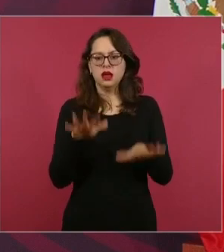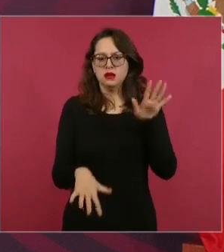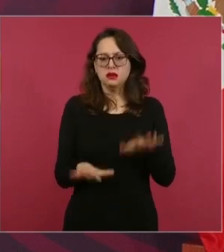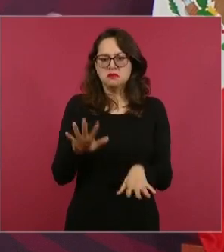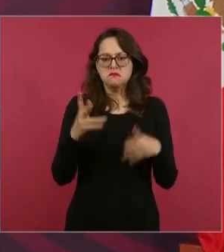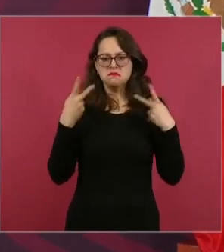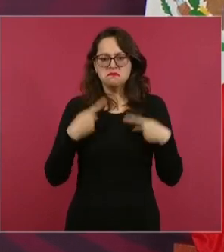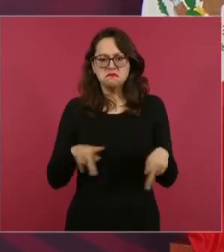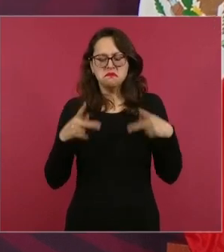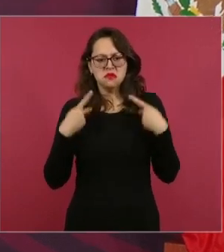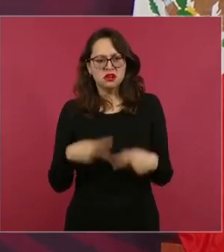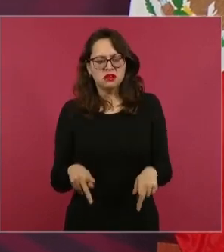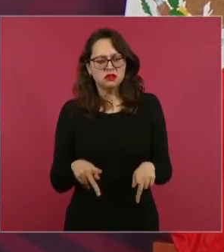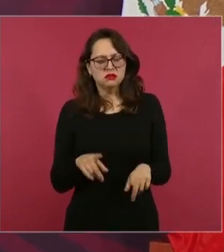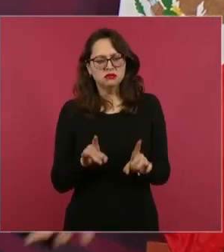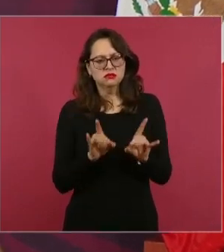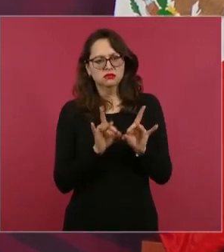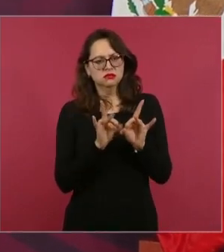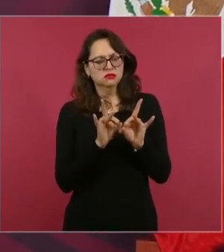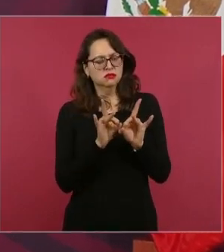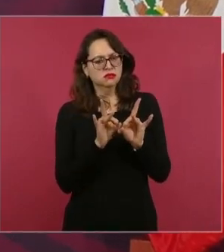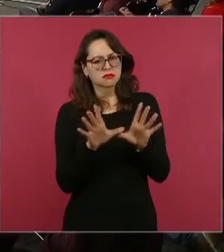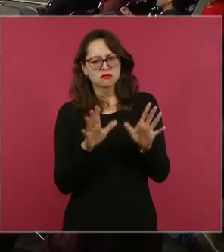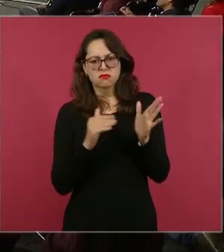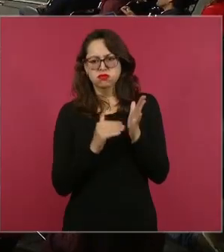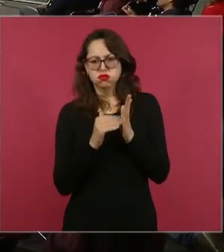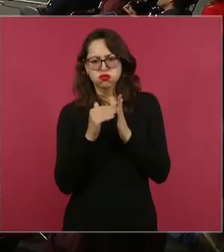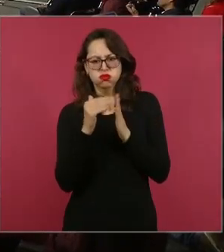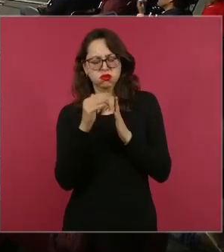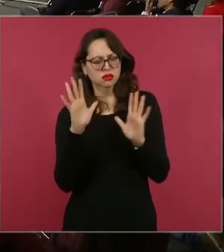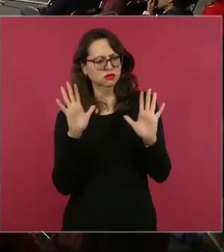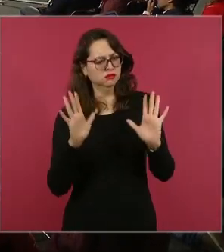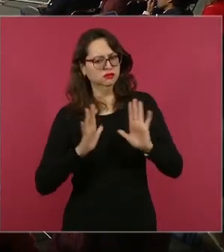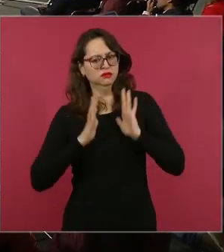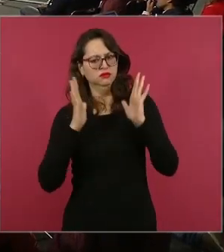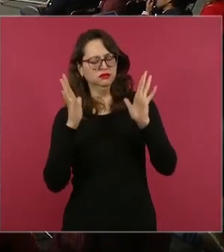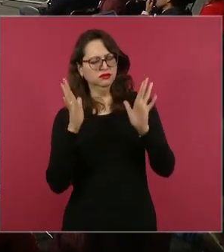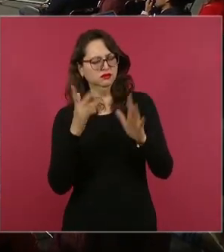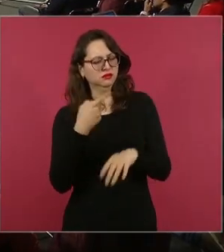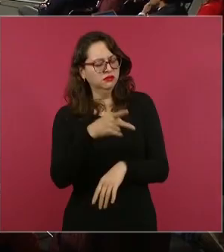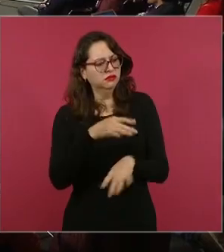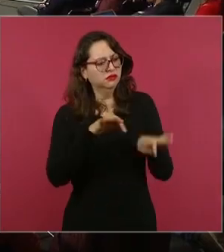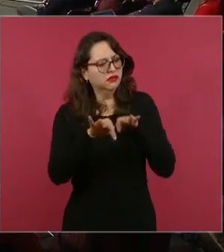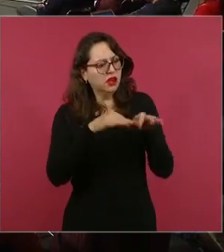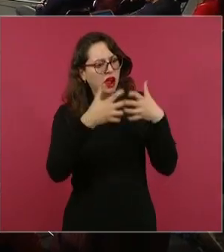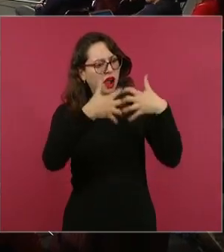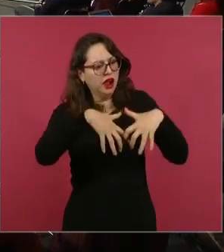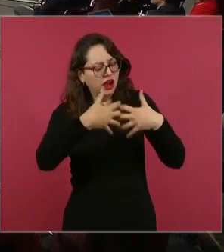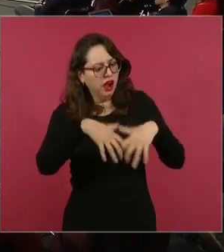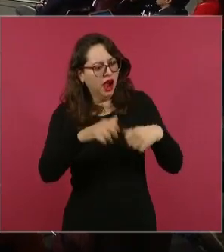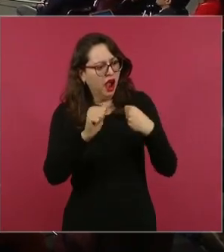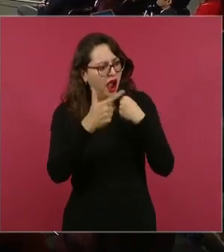tienen inversiones productivas sino todo